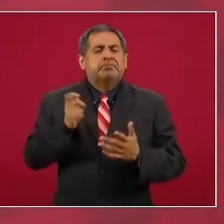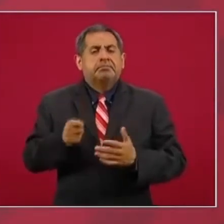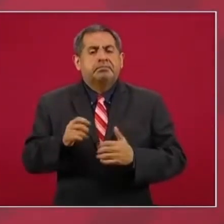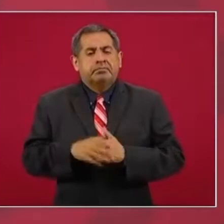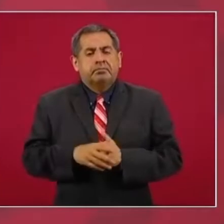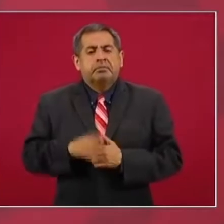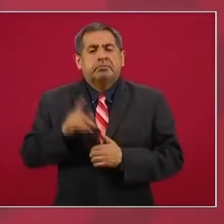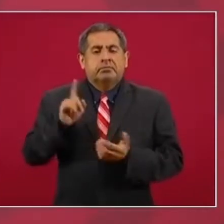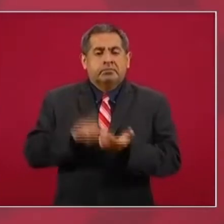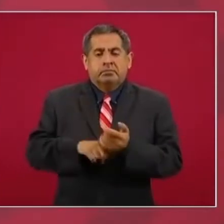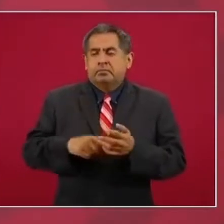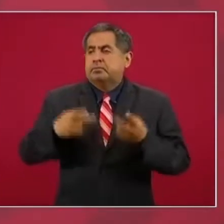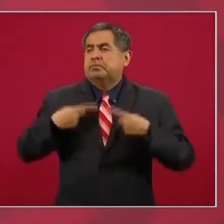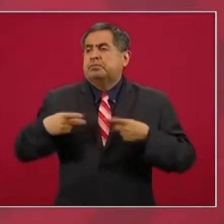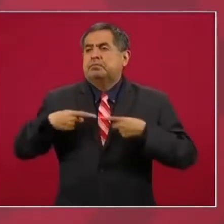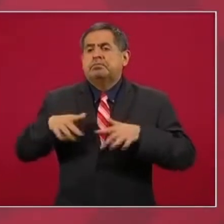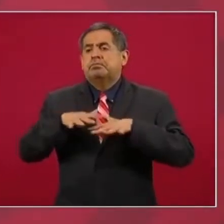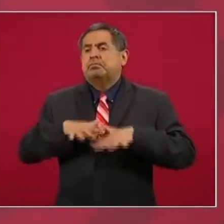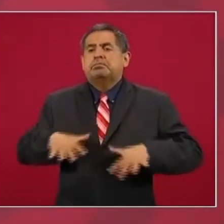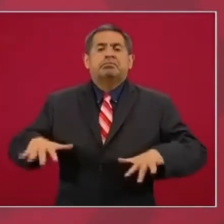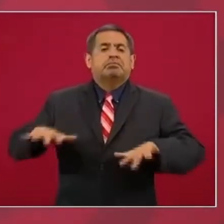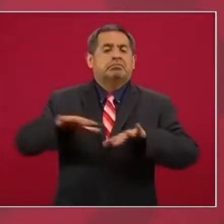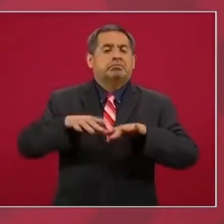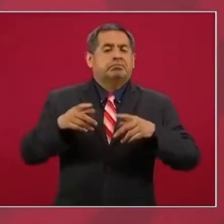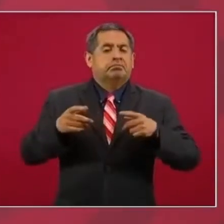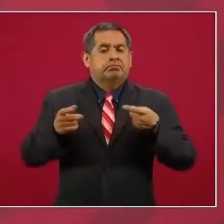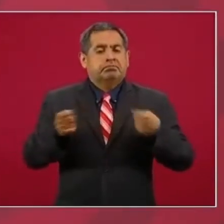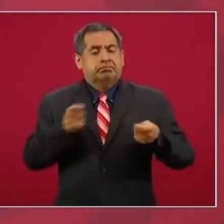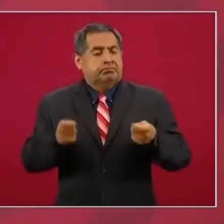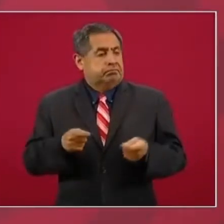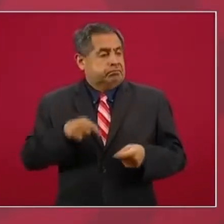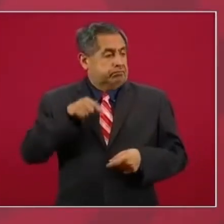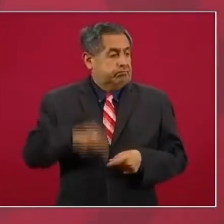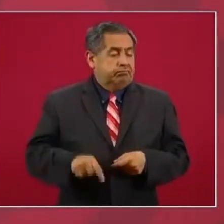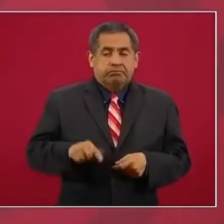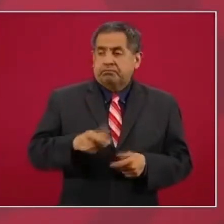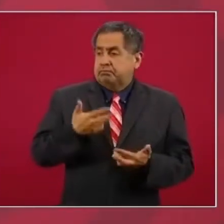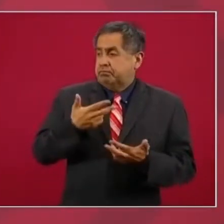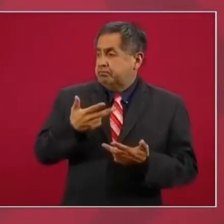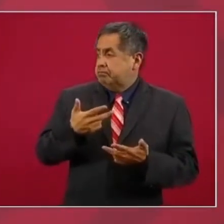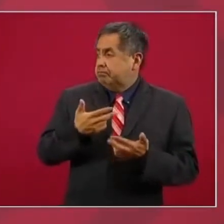el dominio de la nación sobre los recursos naturales